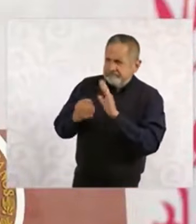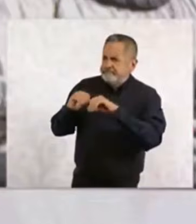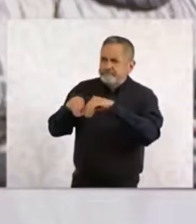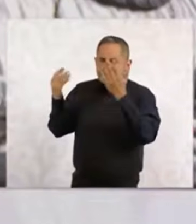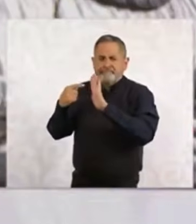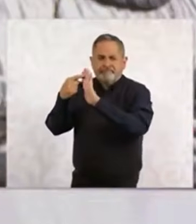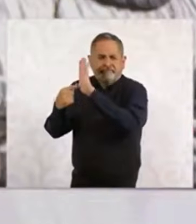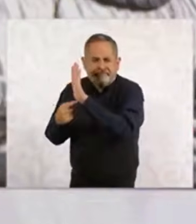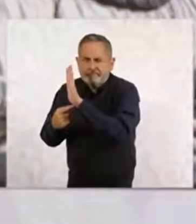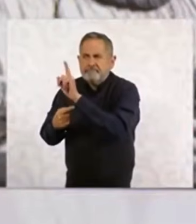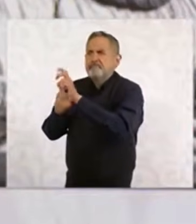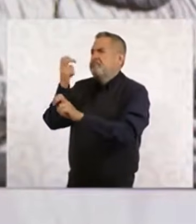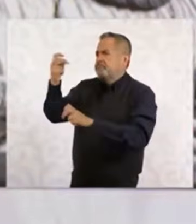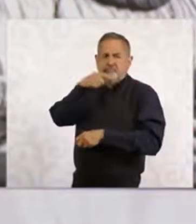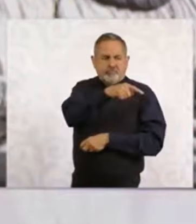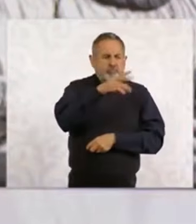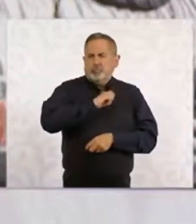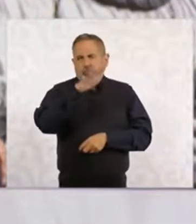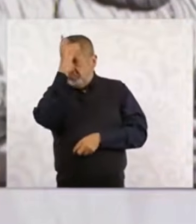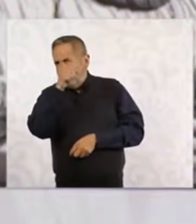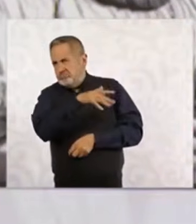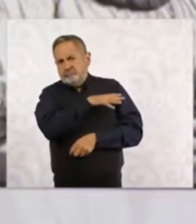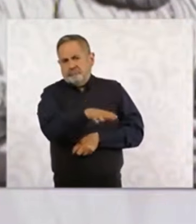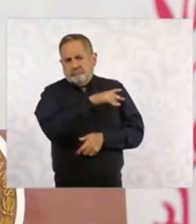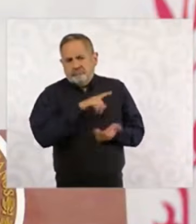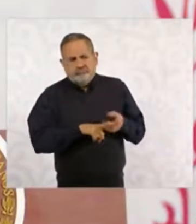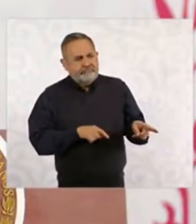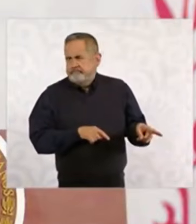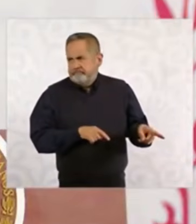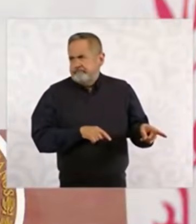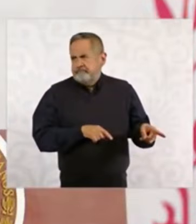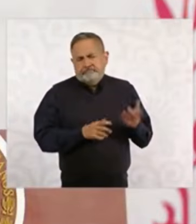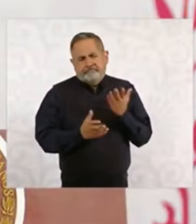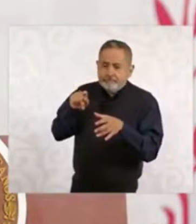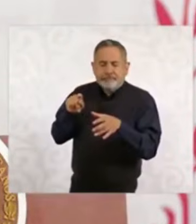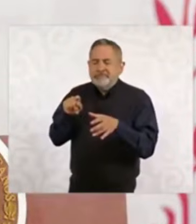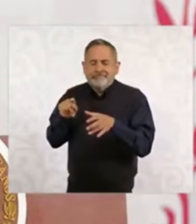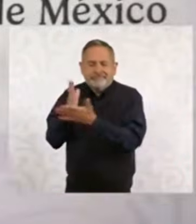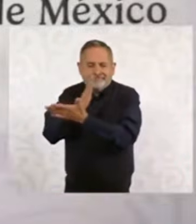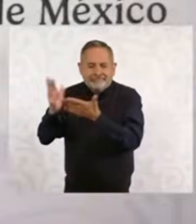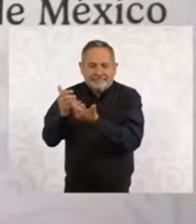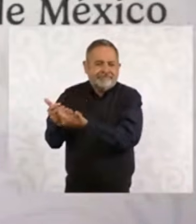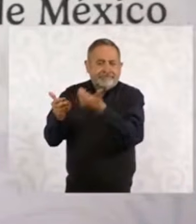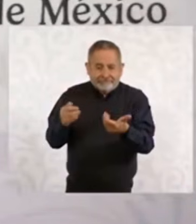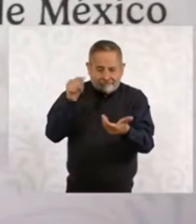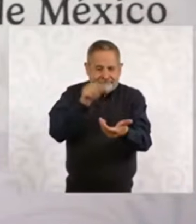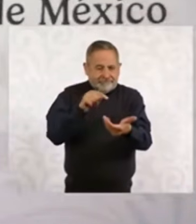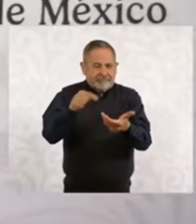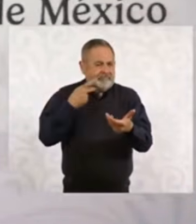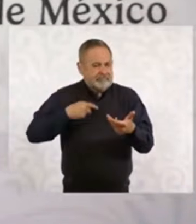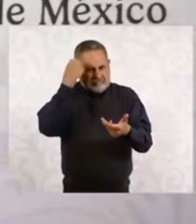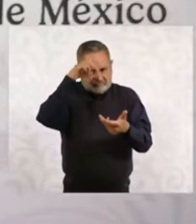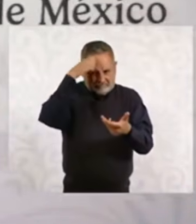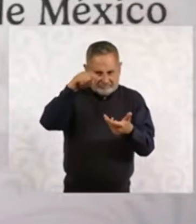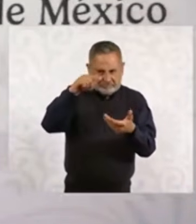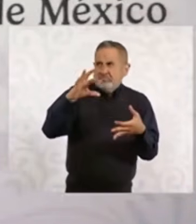haciendo y por qué razones no estamos de acuerdo con este informe que se presentó por parte de este comité. Ahora sí vamos a ir a la entrevista que